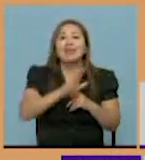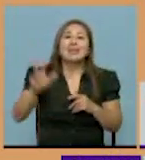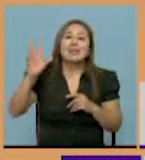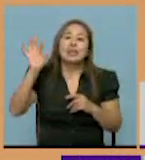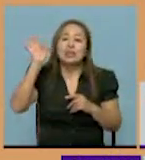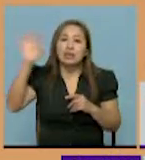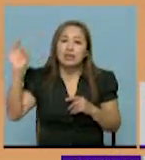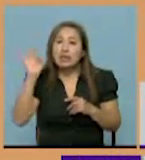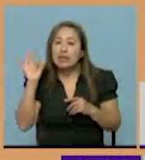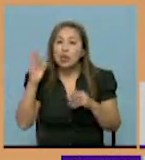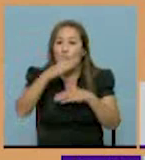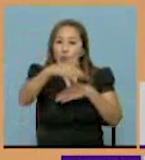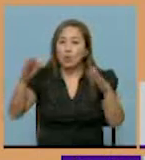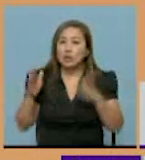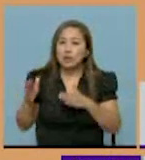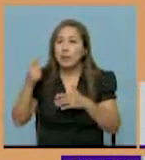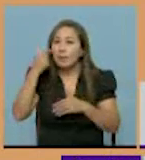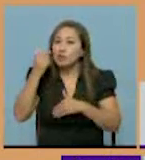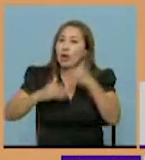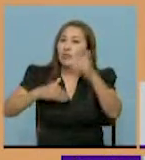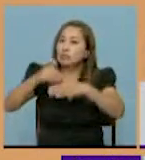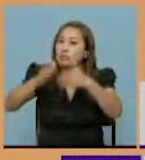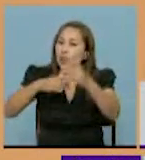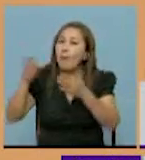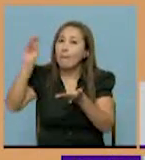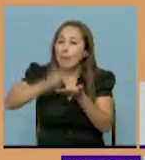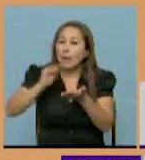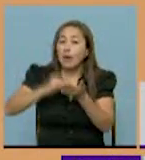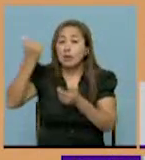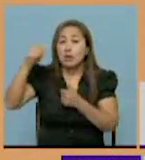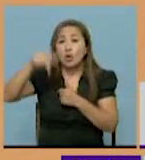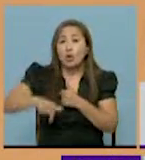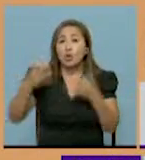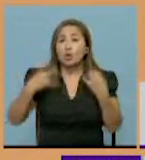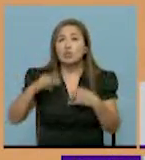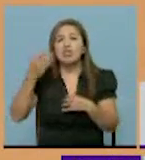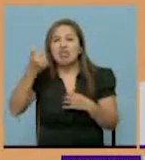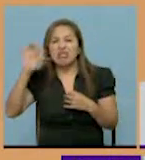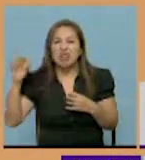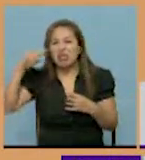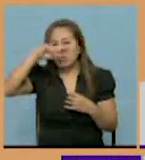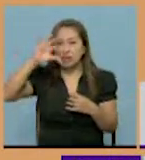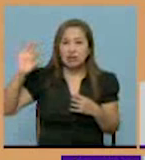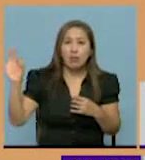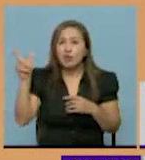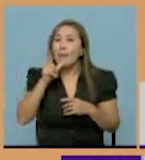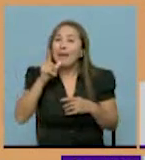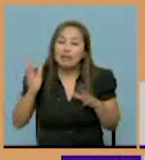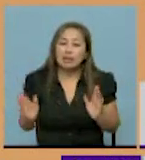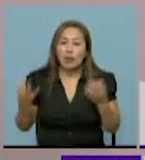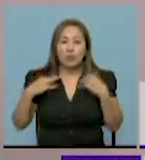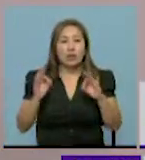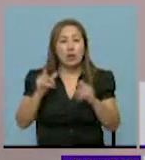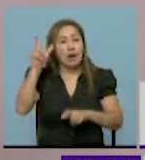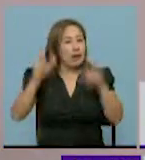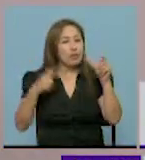lotes en San Salvador y estamos en vías de la consolidación de esos barrios que hoy tienen una ocupación de un 60-70% según el caso. La gente que no